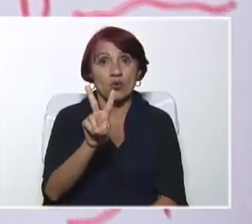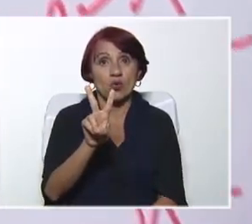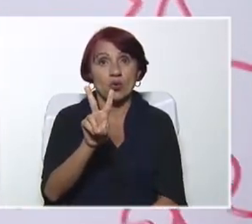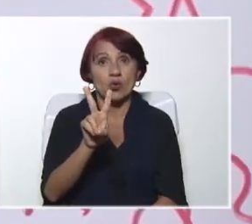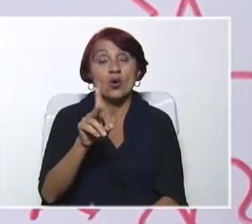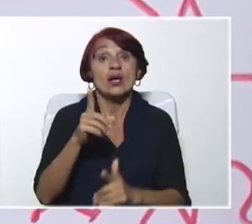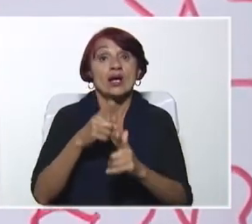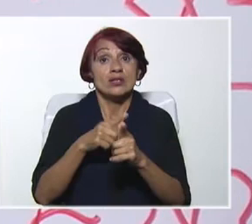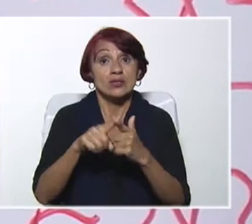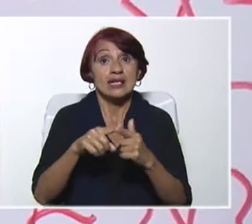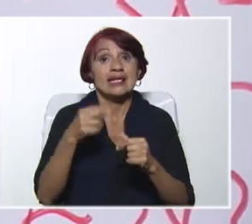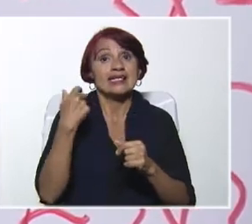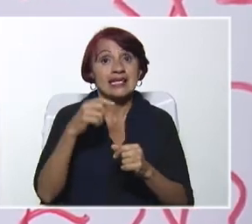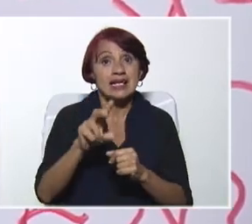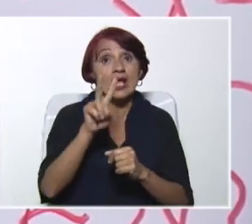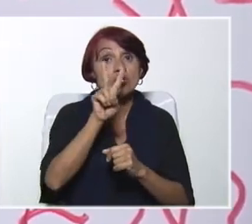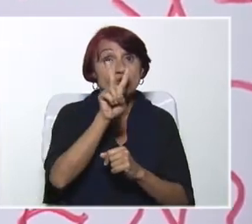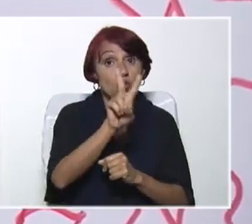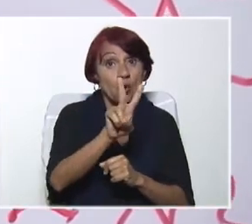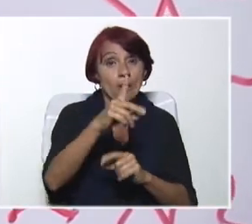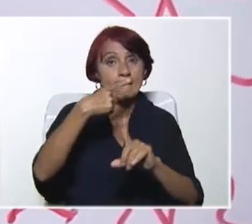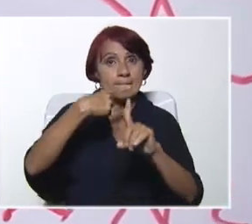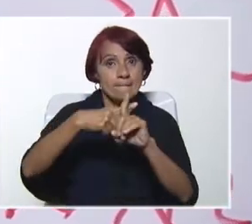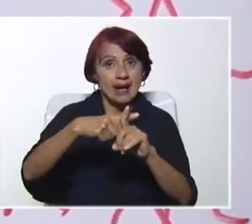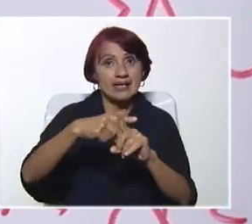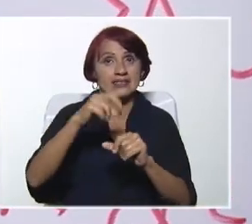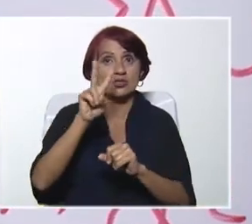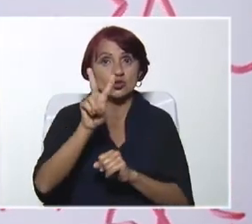tendríamos 2 más 2,